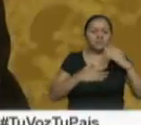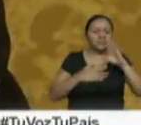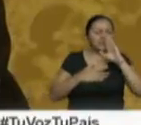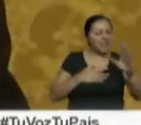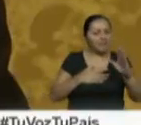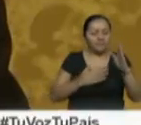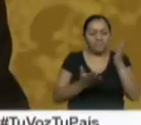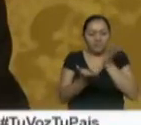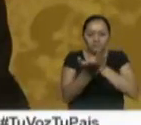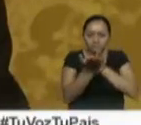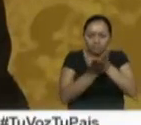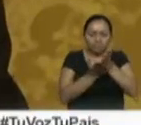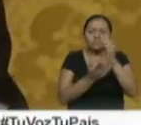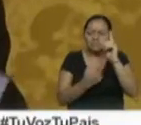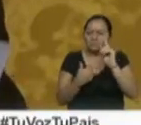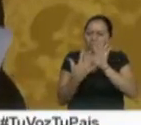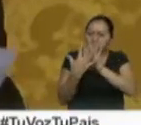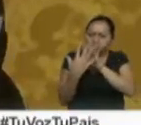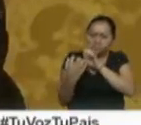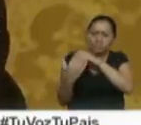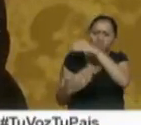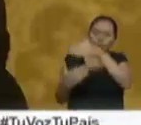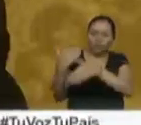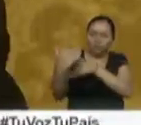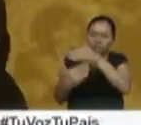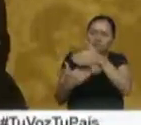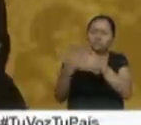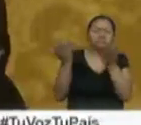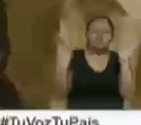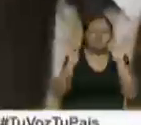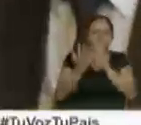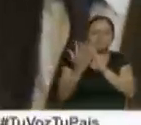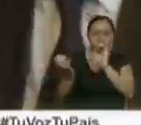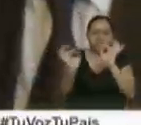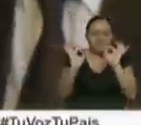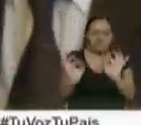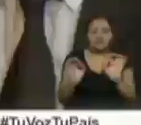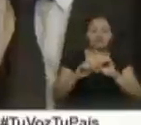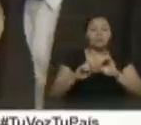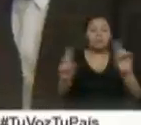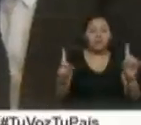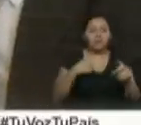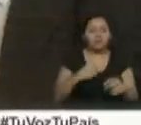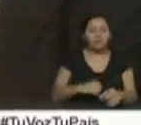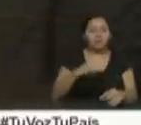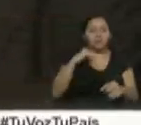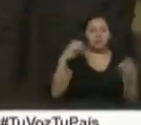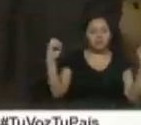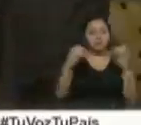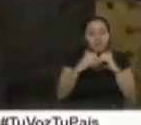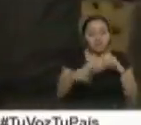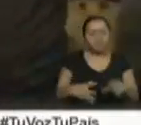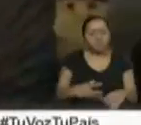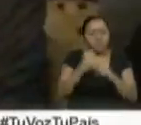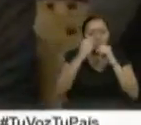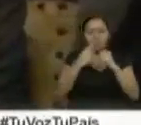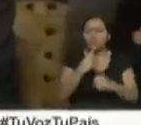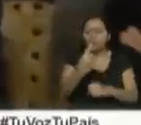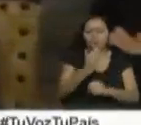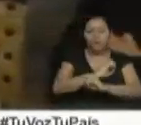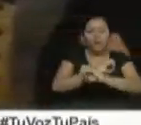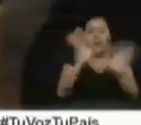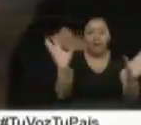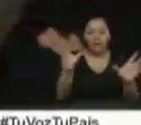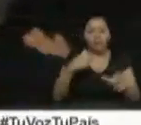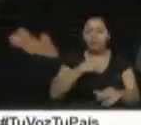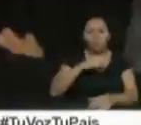siempre actuar desde la comprensión de los procesos históricos. Pueblo Nuevo, con orgullo y seguridad puedo afirmar,